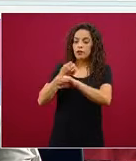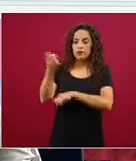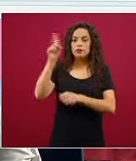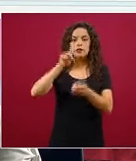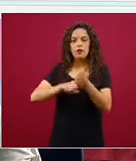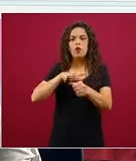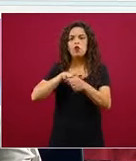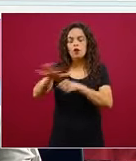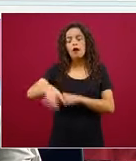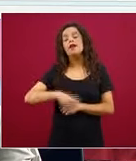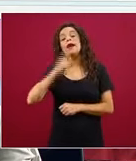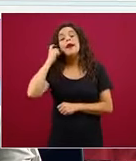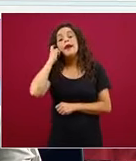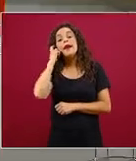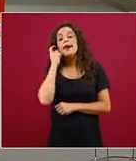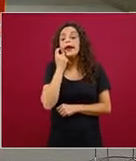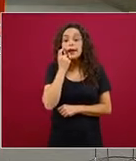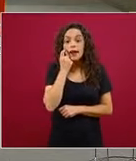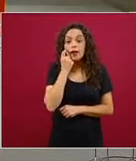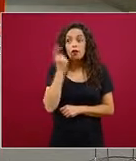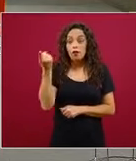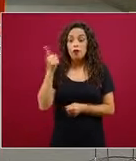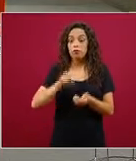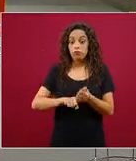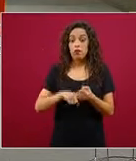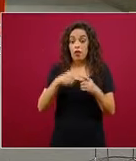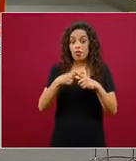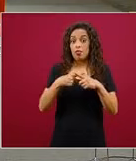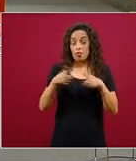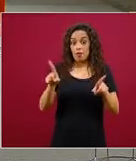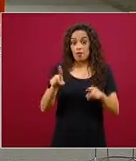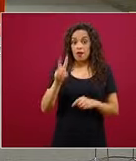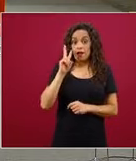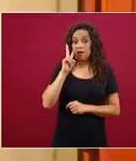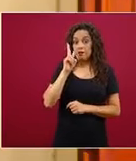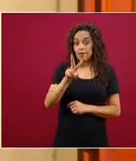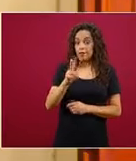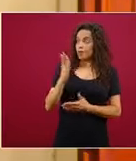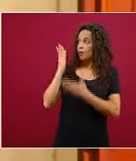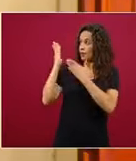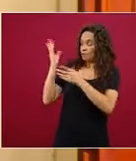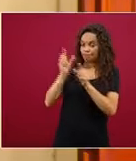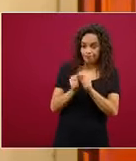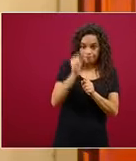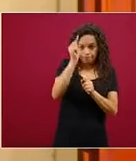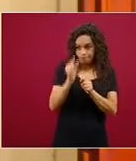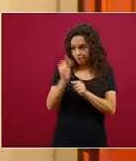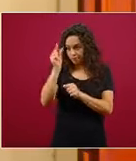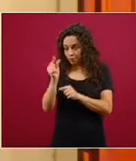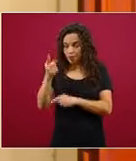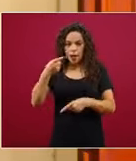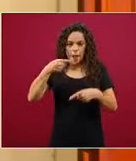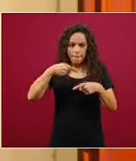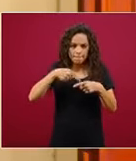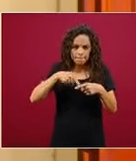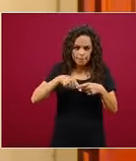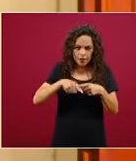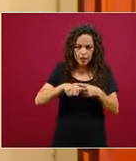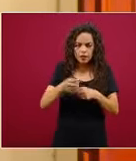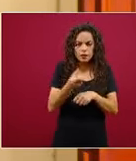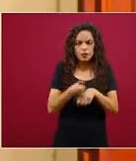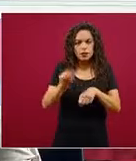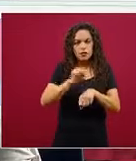Guerrero también es un comportamiento diferente, algo similar al que habíamos visto en otros estados. Inician con sus primeros casos alrededor de la